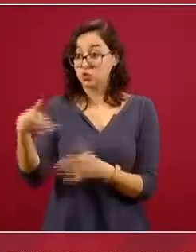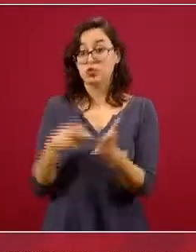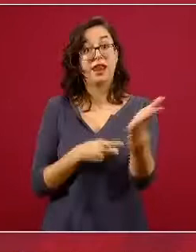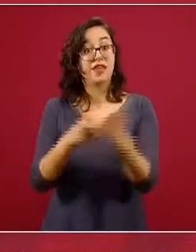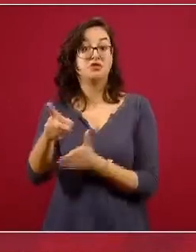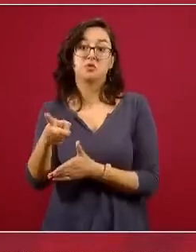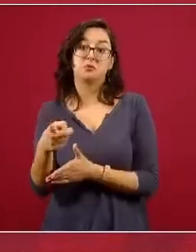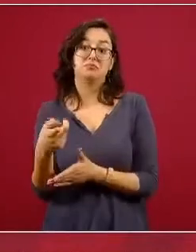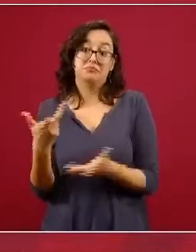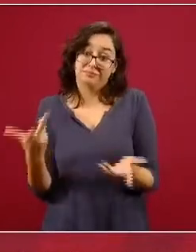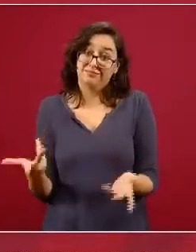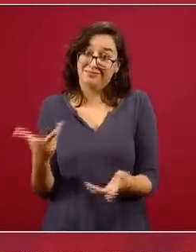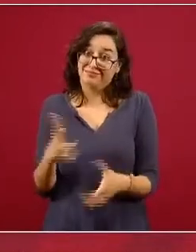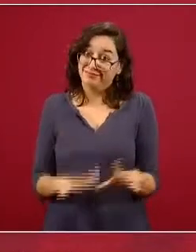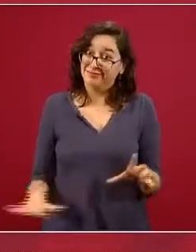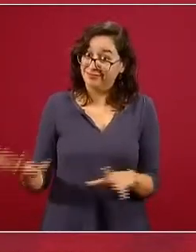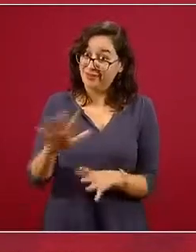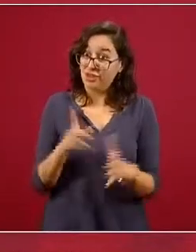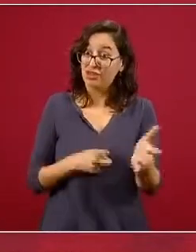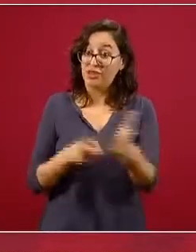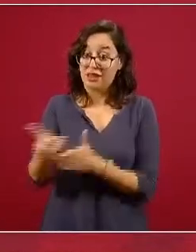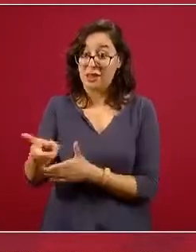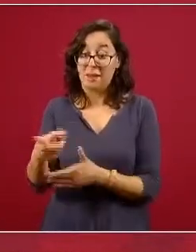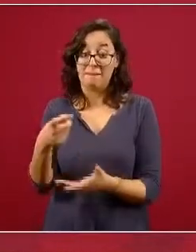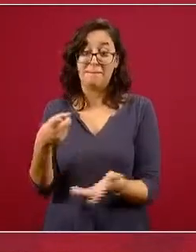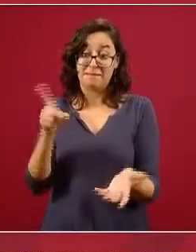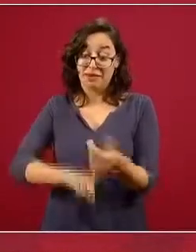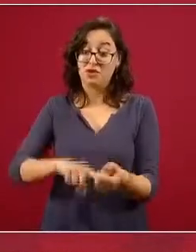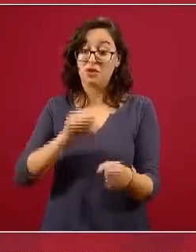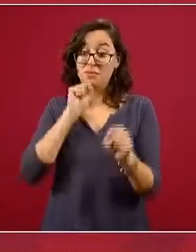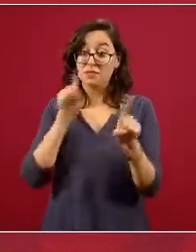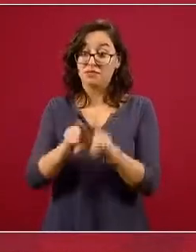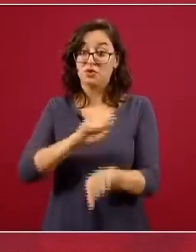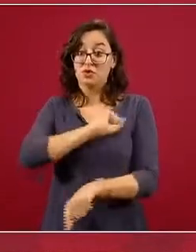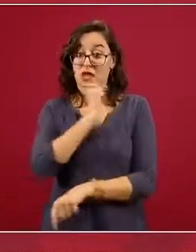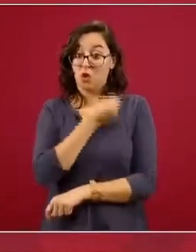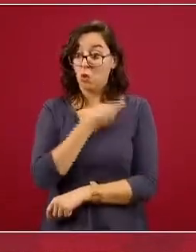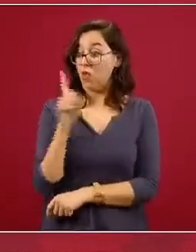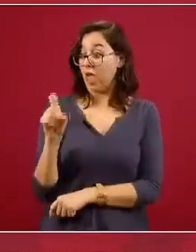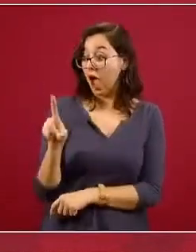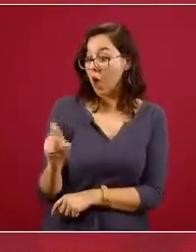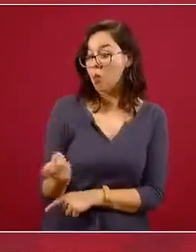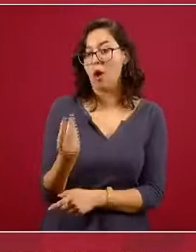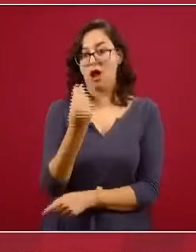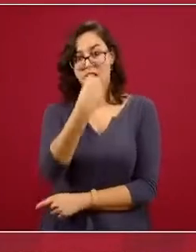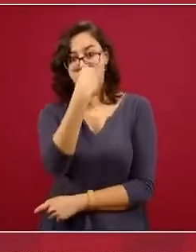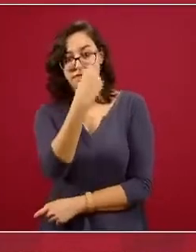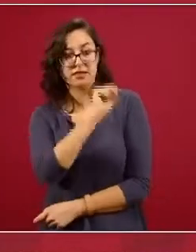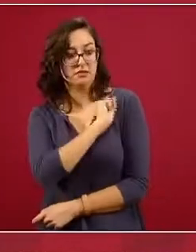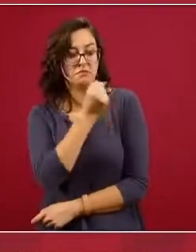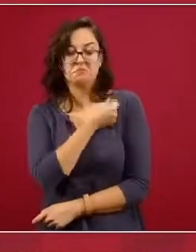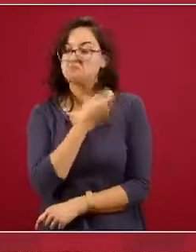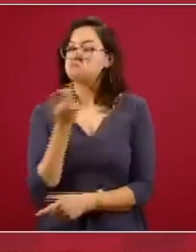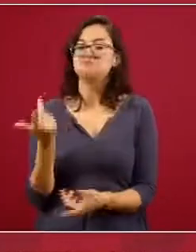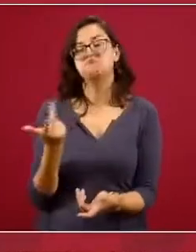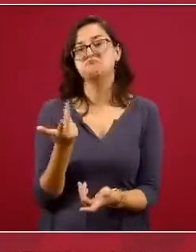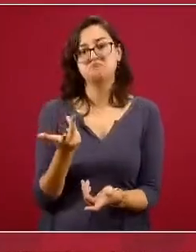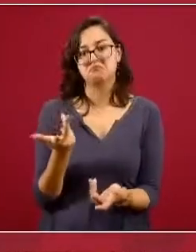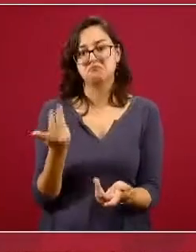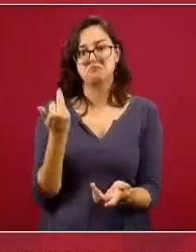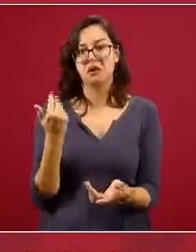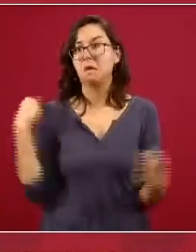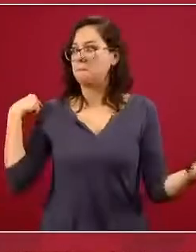derechos sociales, incluido el de la salud, el del agua, el de una alimentación saludable. Y